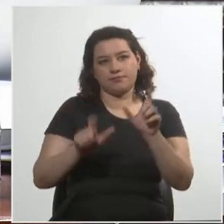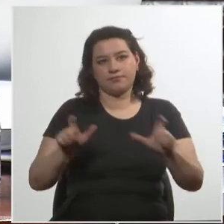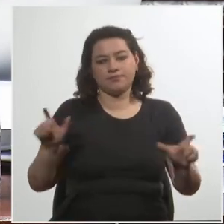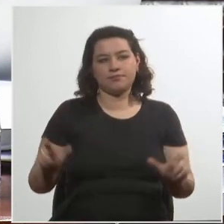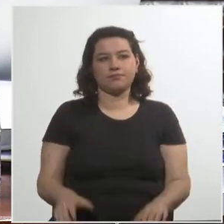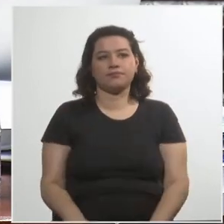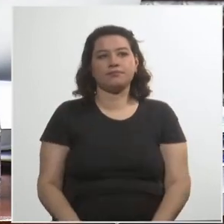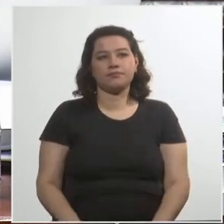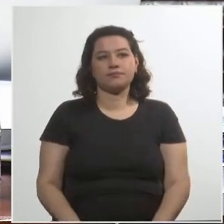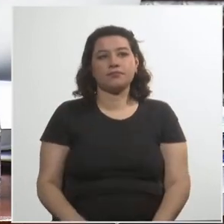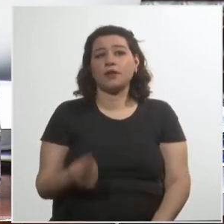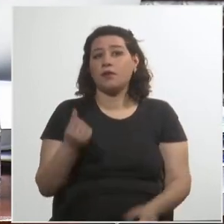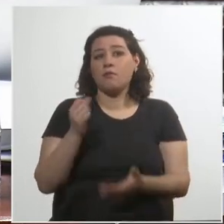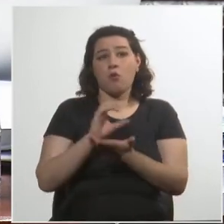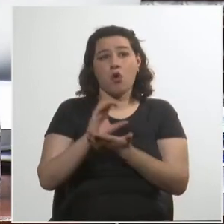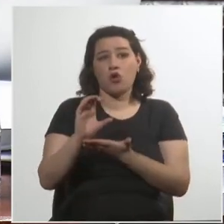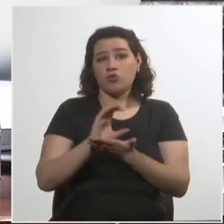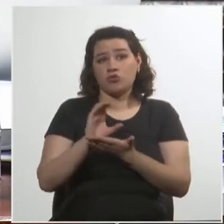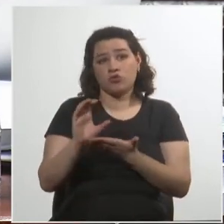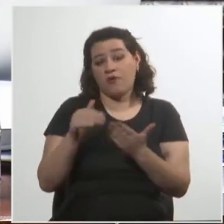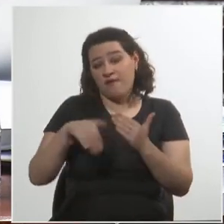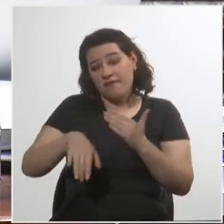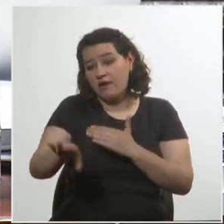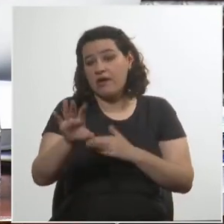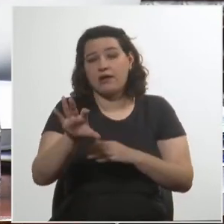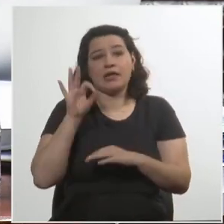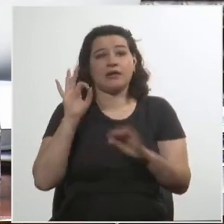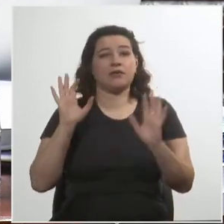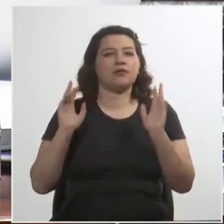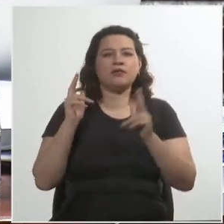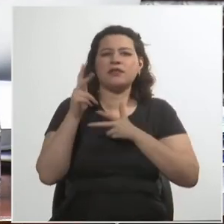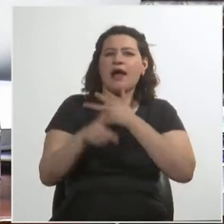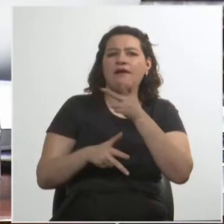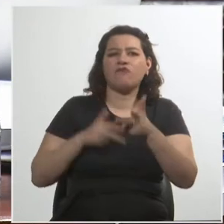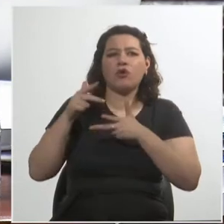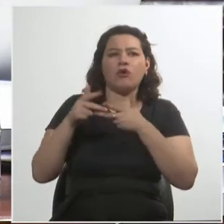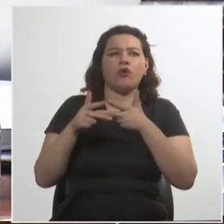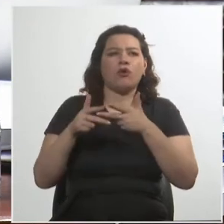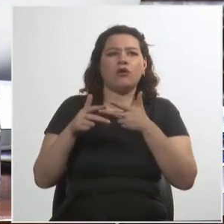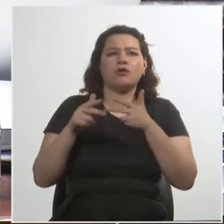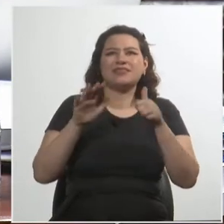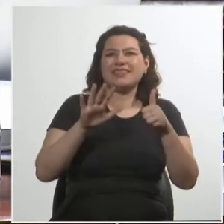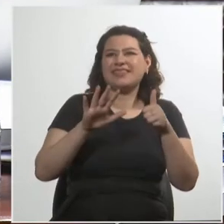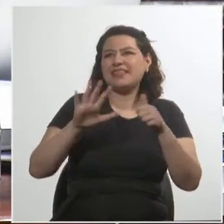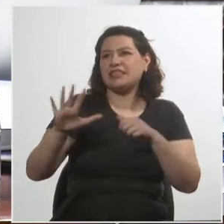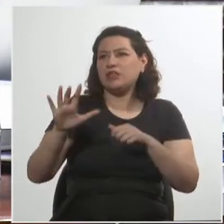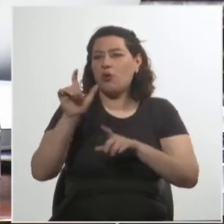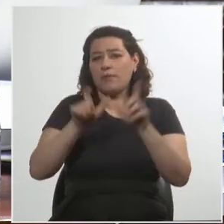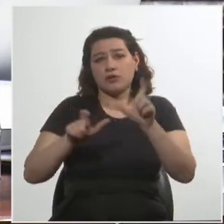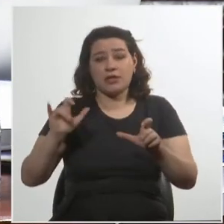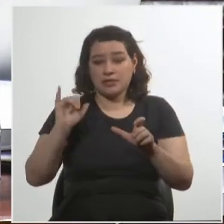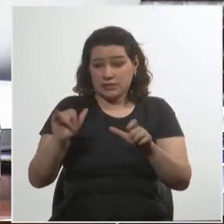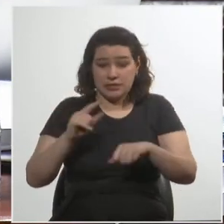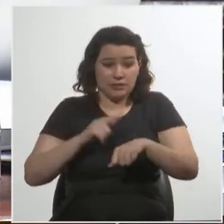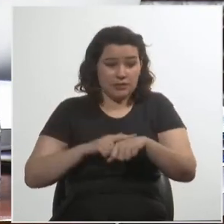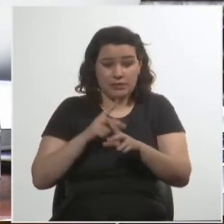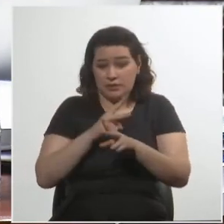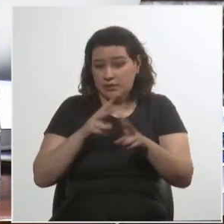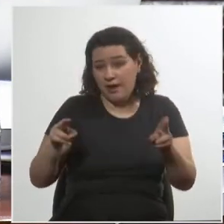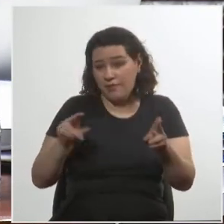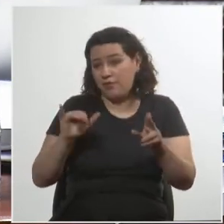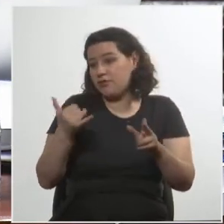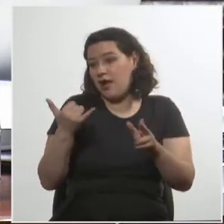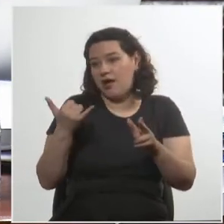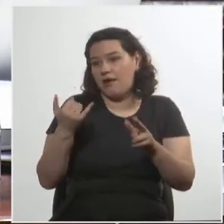el monto está por determinarse se habló de 75 personas Sí sí porque pasado el tiempo ya son pocos